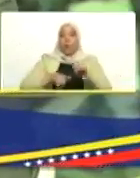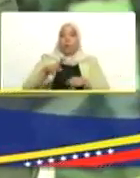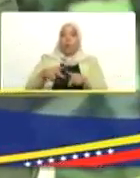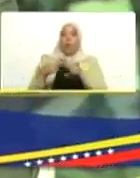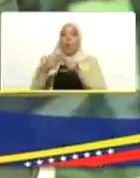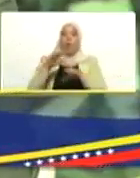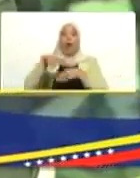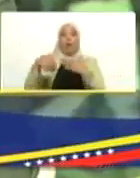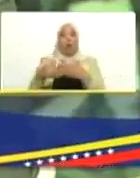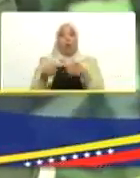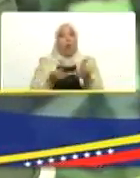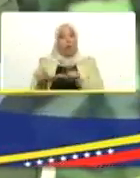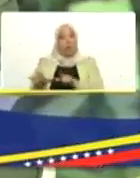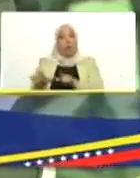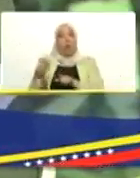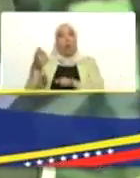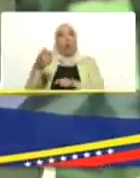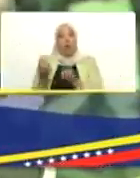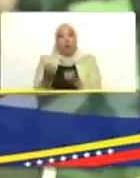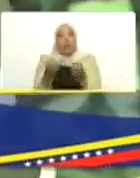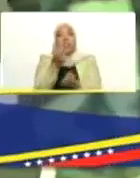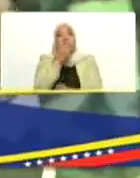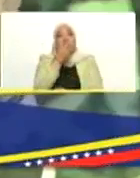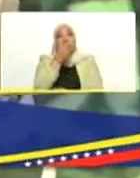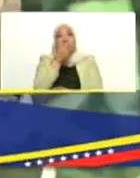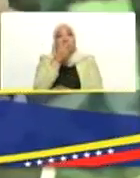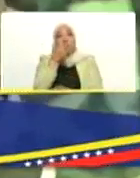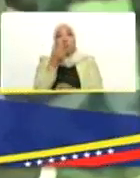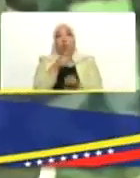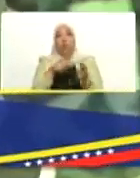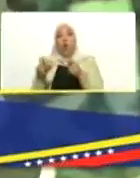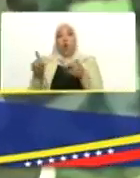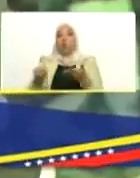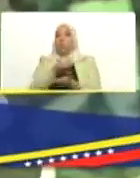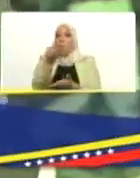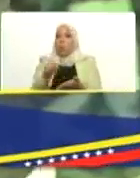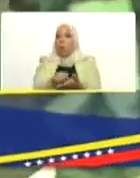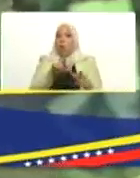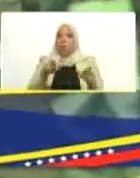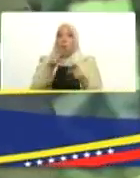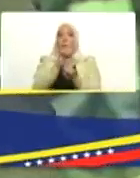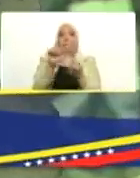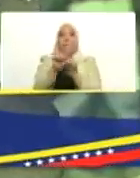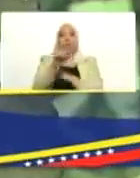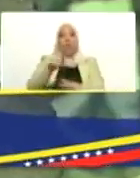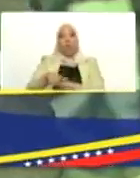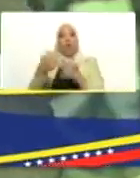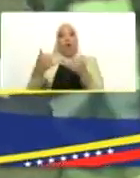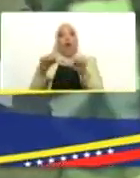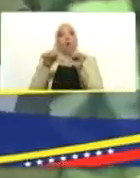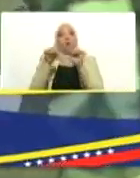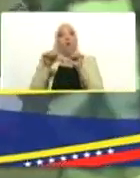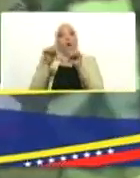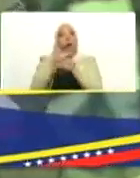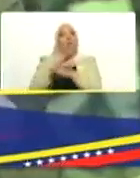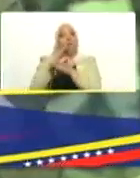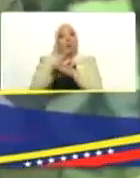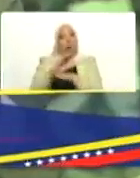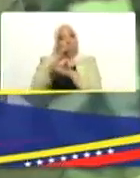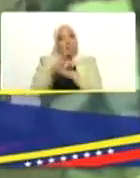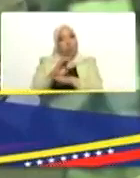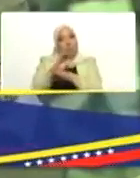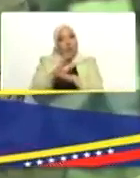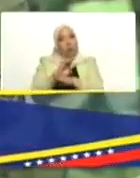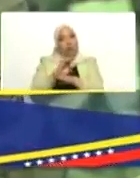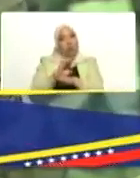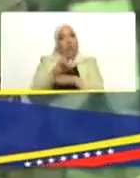Bueno, asimismo, las áreas verdes se recuperaron totalmente con su paisajismo, pero las estamos manteniendo, porque nuestra